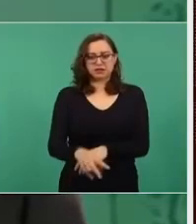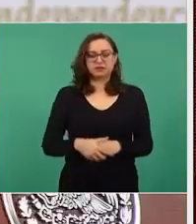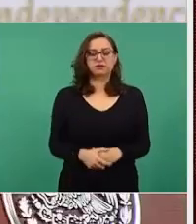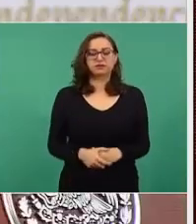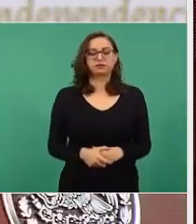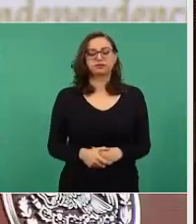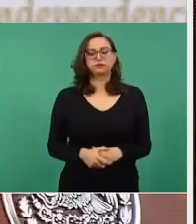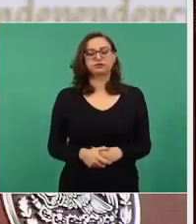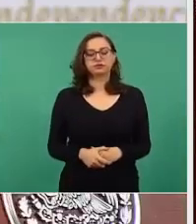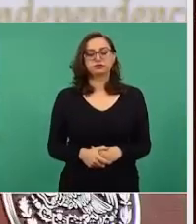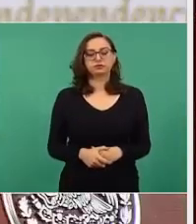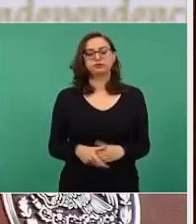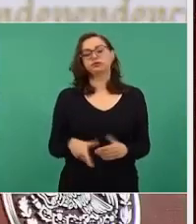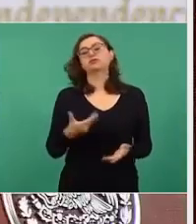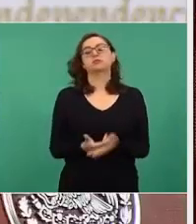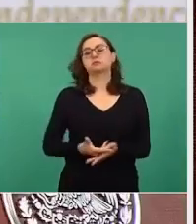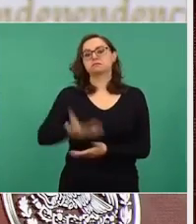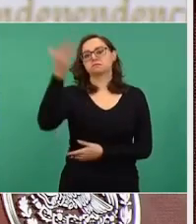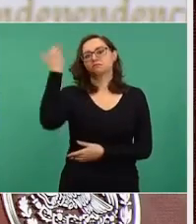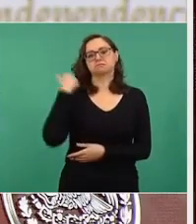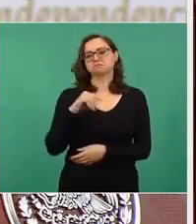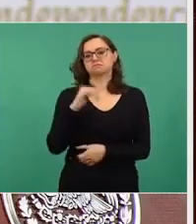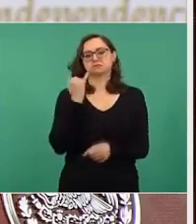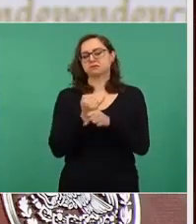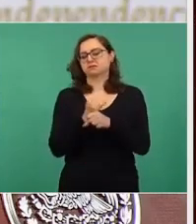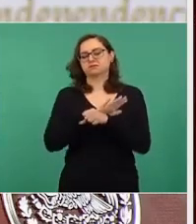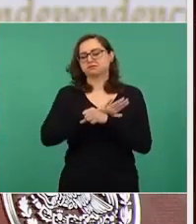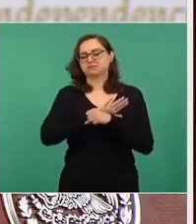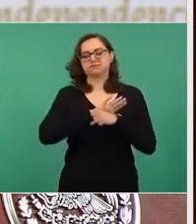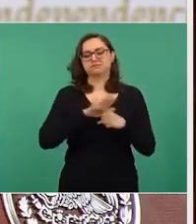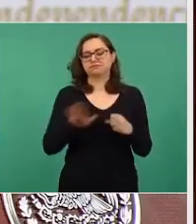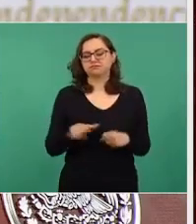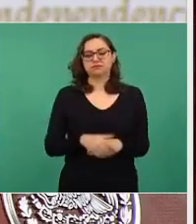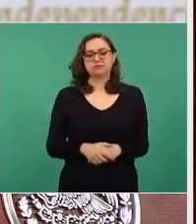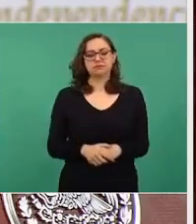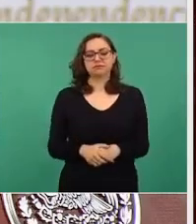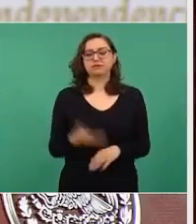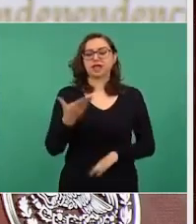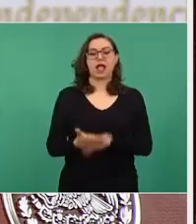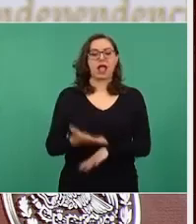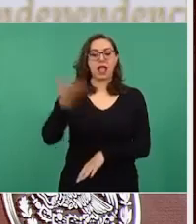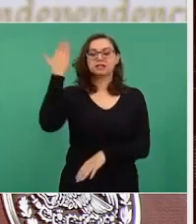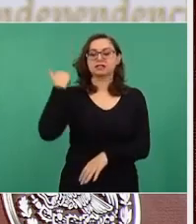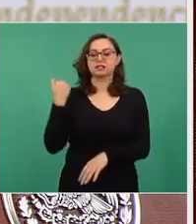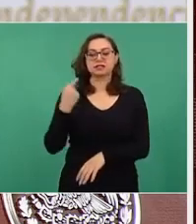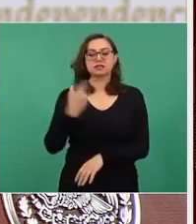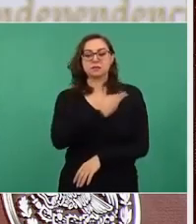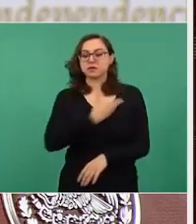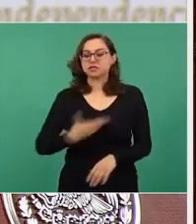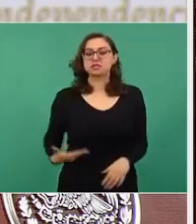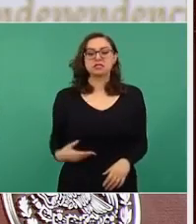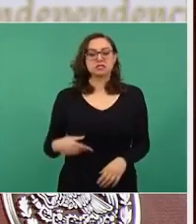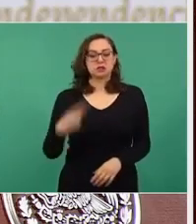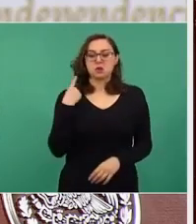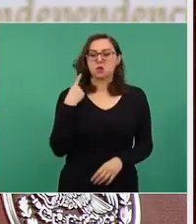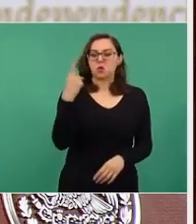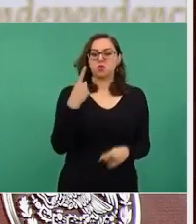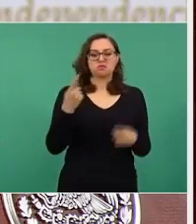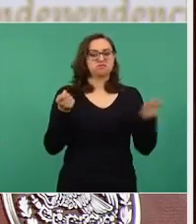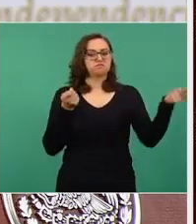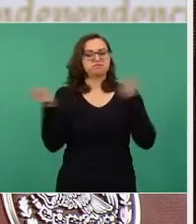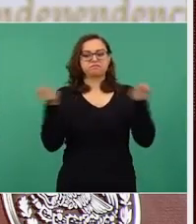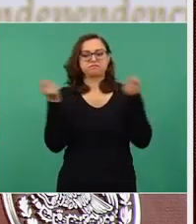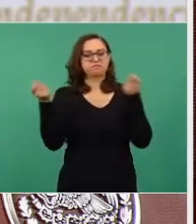de la universidad de manera real diego fernández de cevallos arremetió contra el presidente andrés lópez obrador